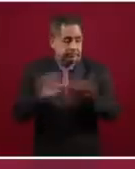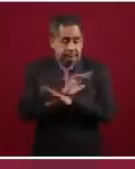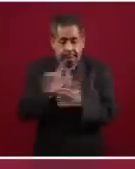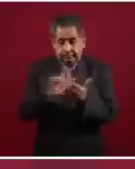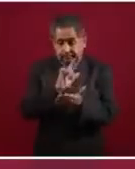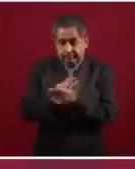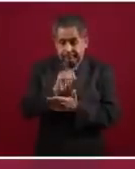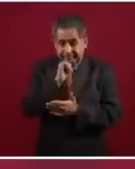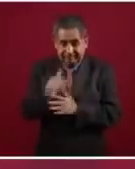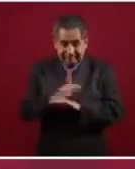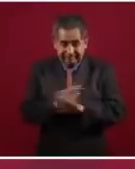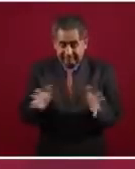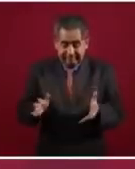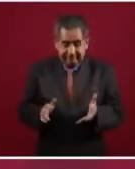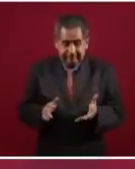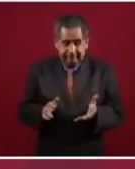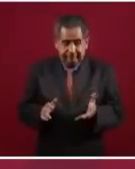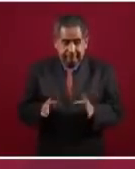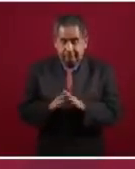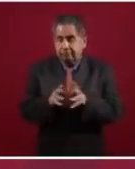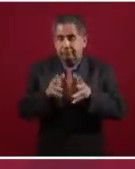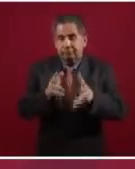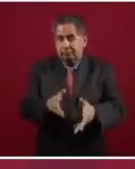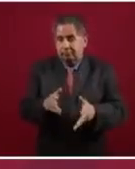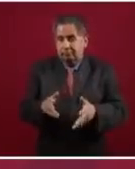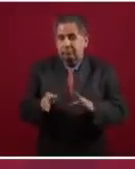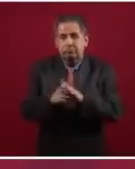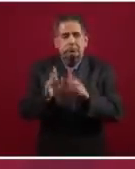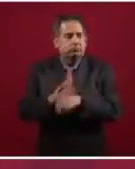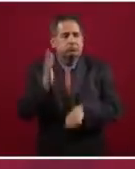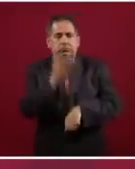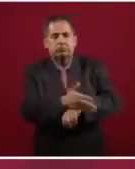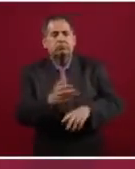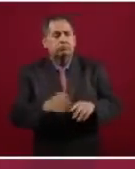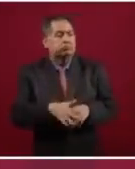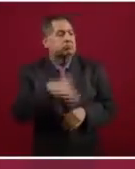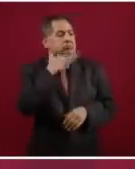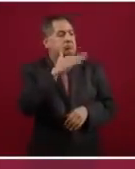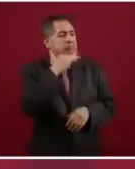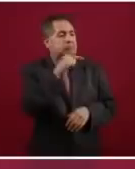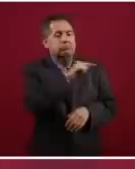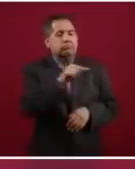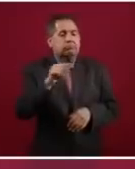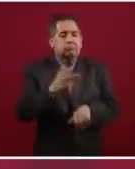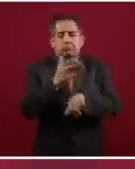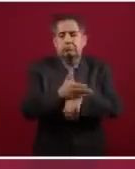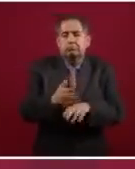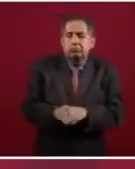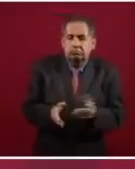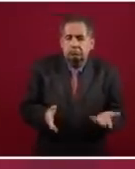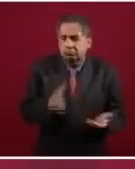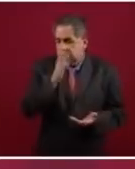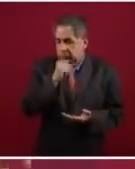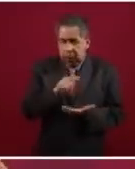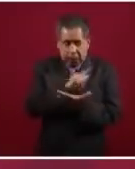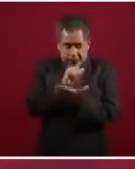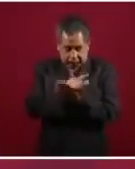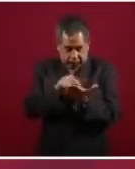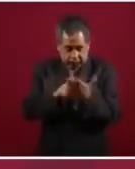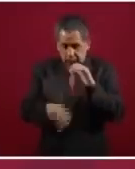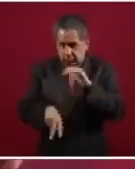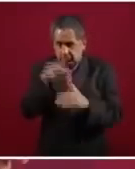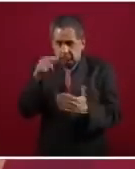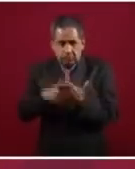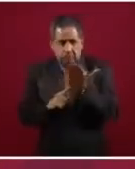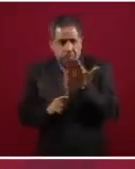legal, imagínense cómo se castiga a corruptos si legalmente